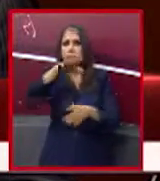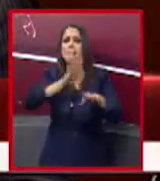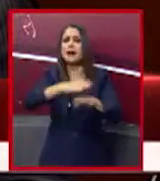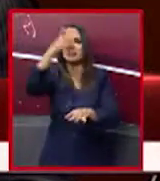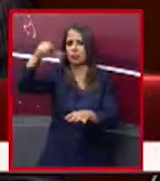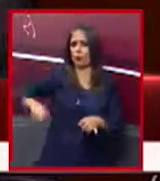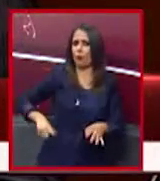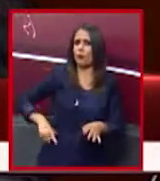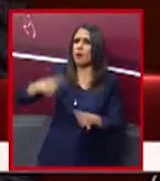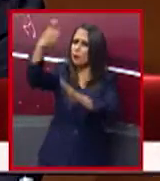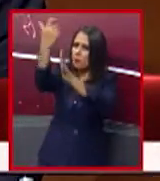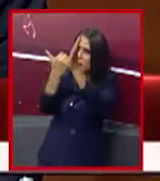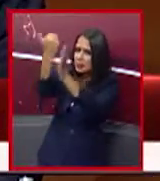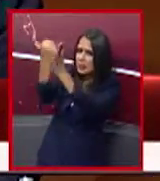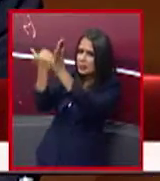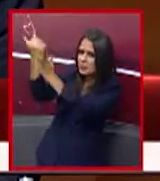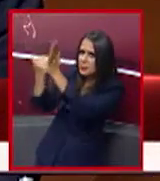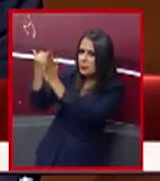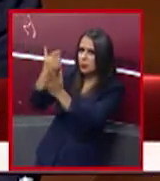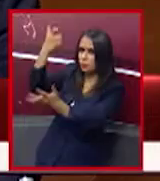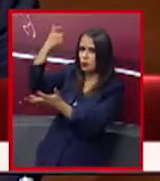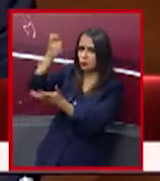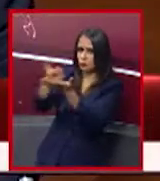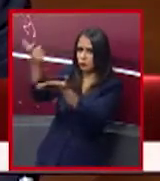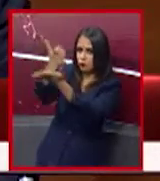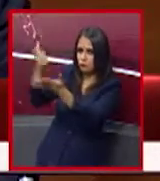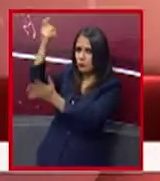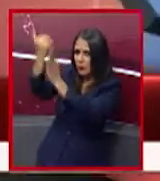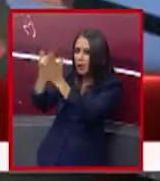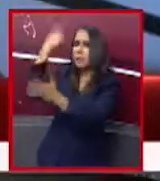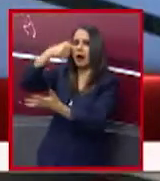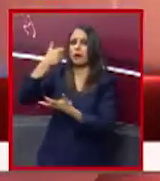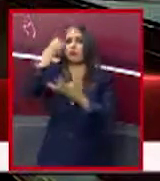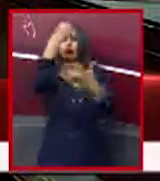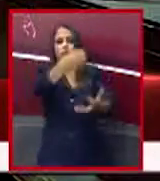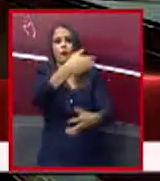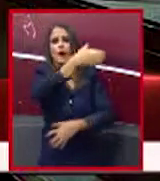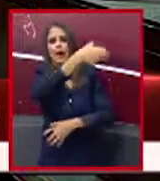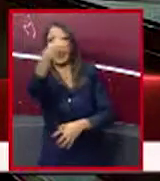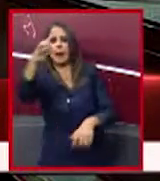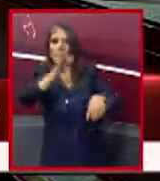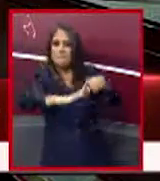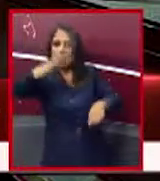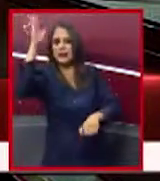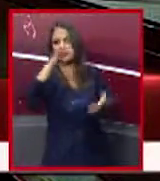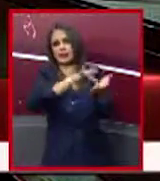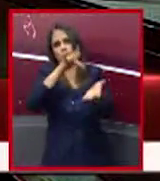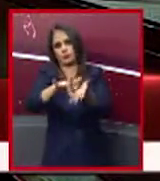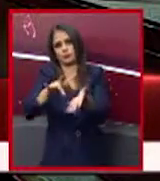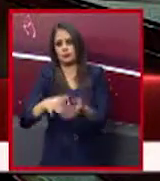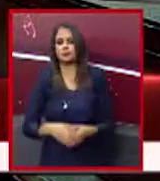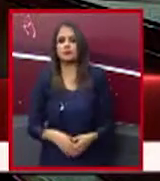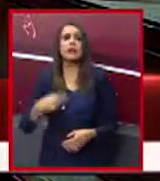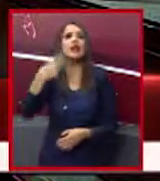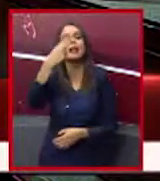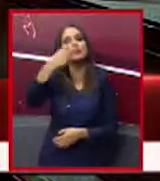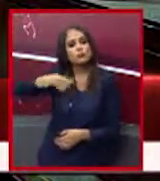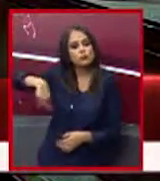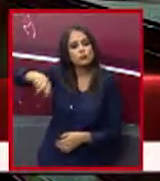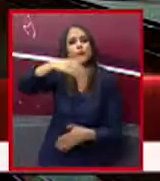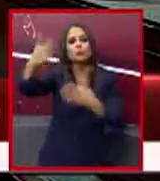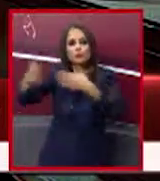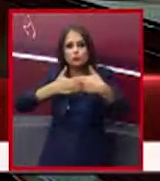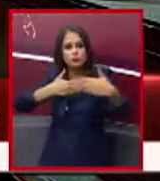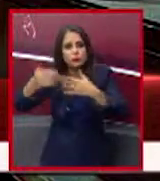del gobierno para invertir en el campo. Vamos a fortalecer innovación, casi el 10%